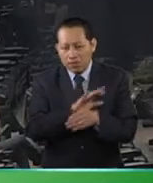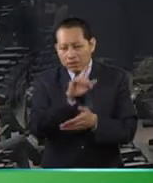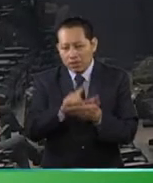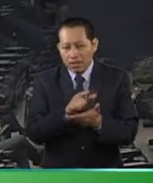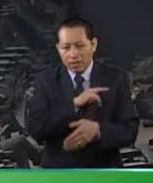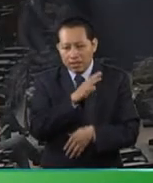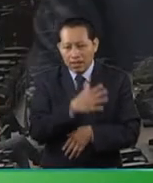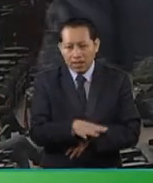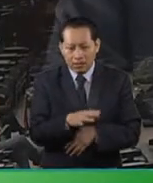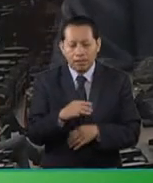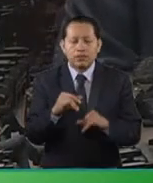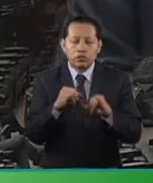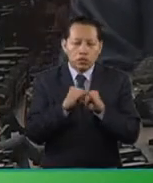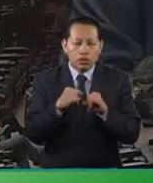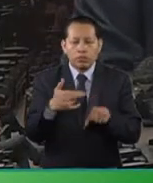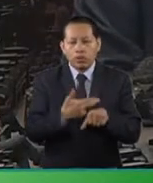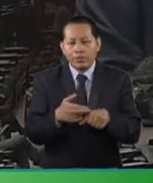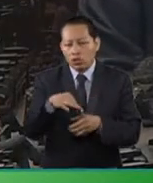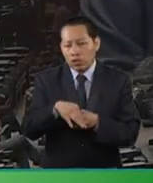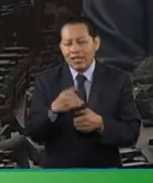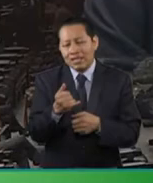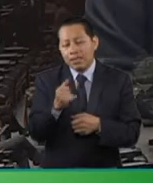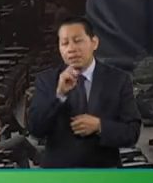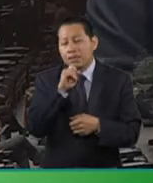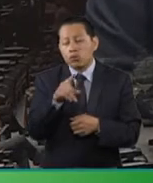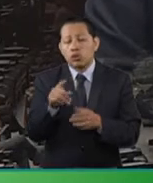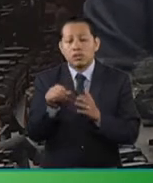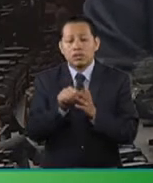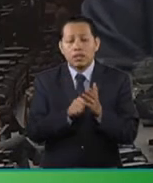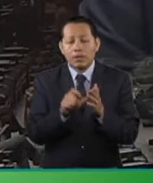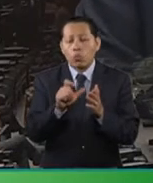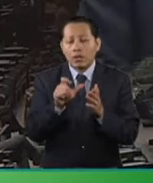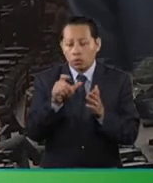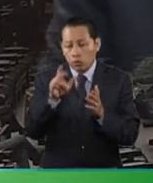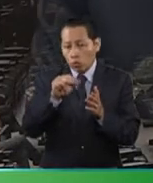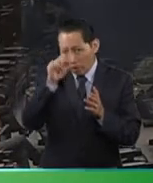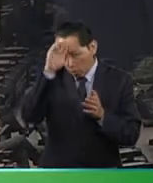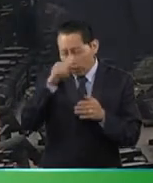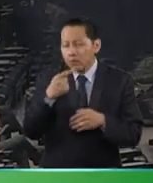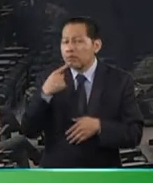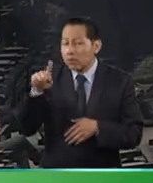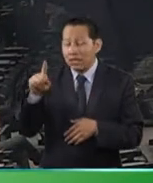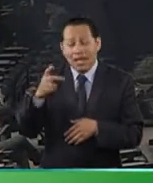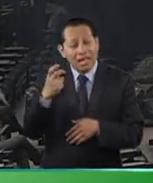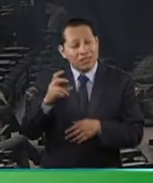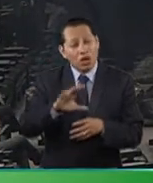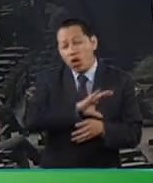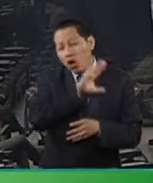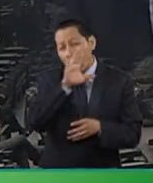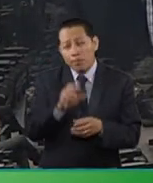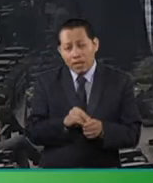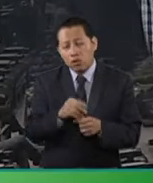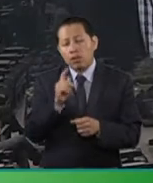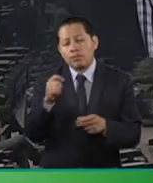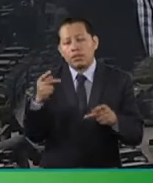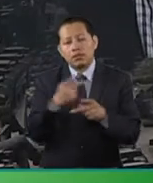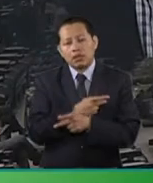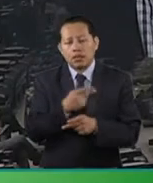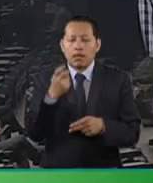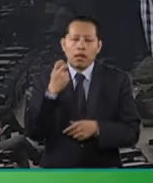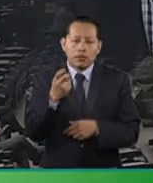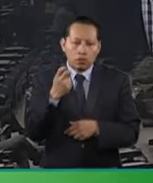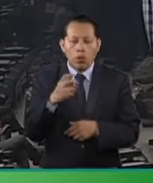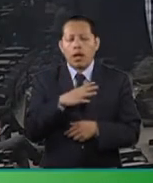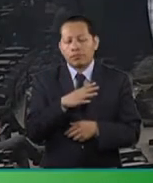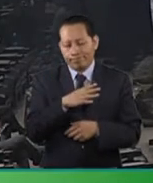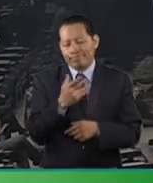instituciones y procedimientos electorales y a la ley general del sistema de medios de impugnación todos ellos al final de cuentas son actos